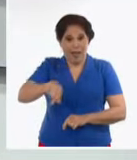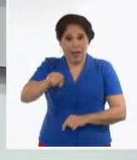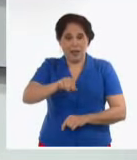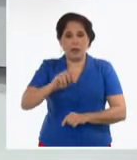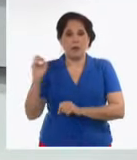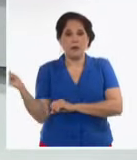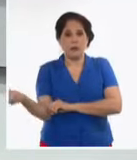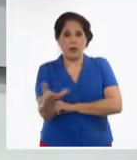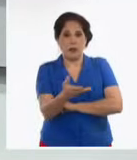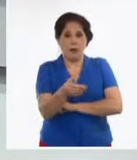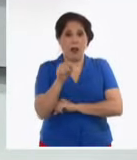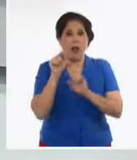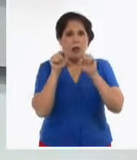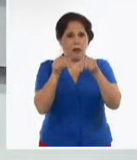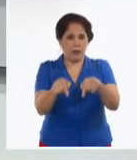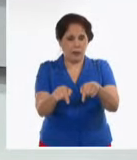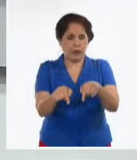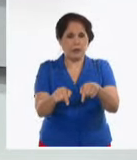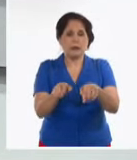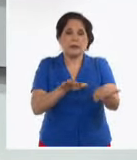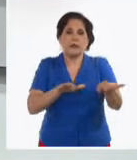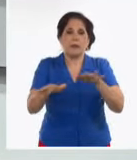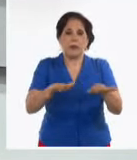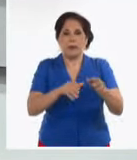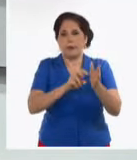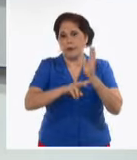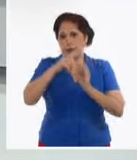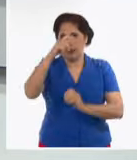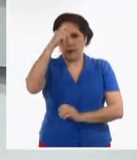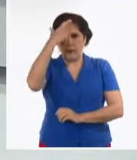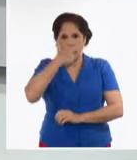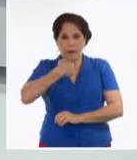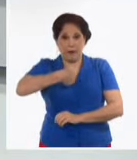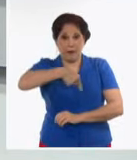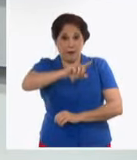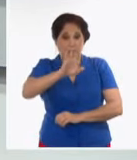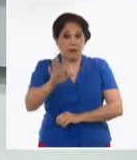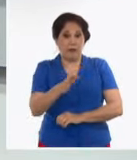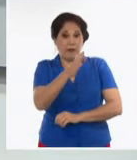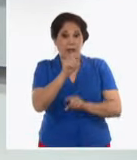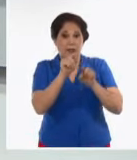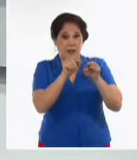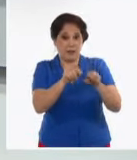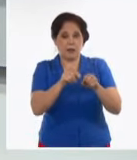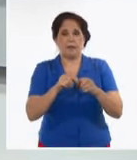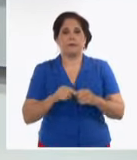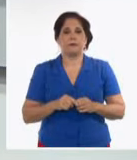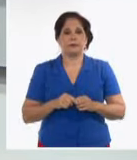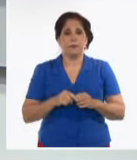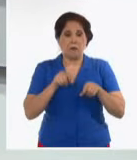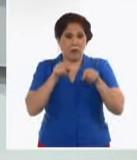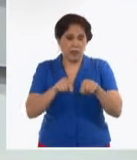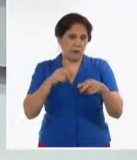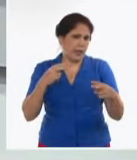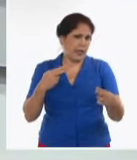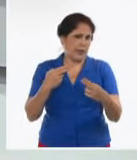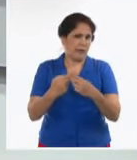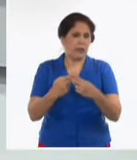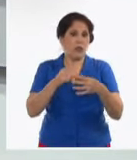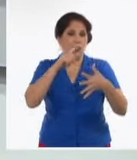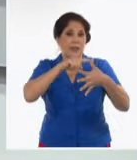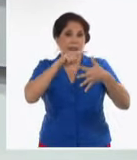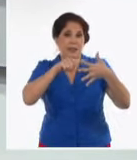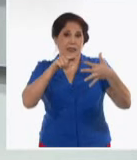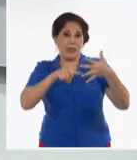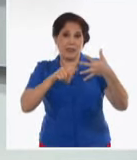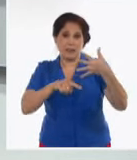de nuestro país, que se alista en Ciego de Ávila para el Panamericano de Sincelejo, Colombia. Este evento otorga 5 boletos para